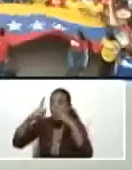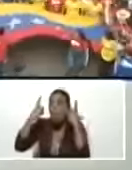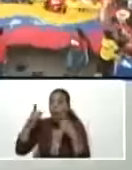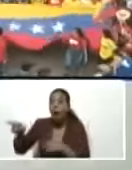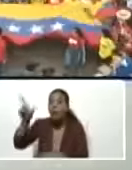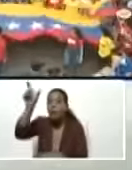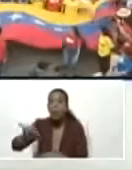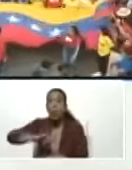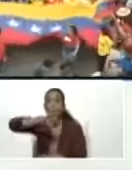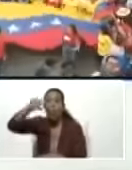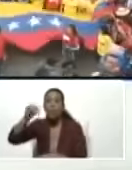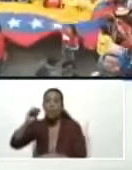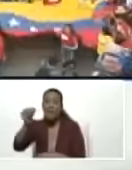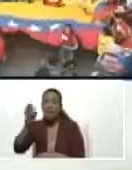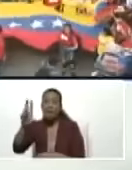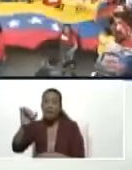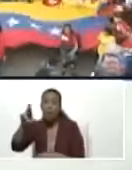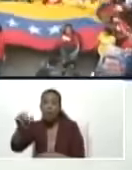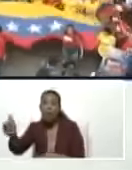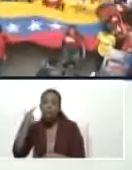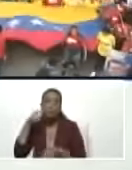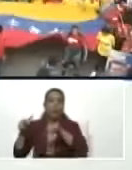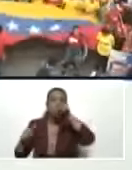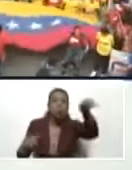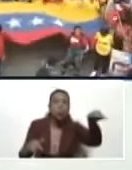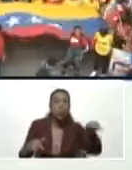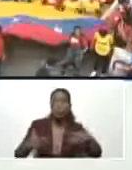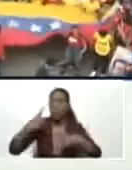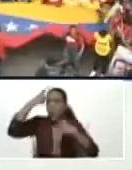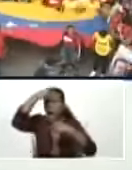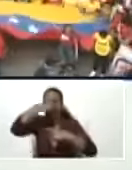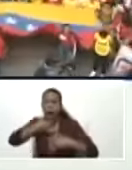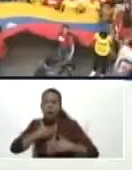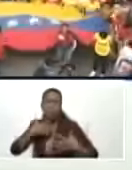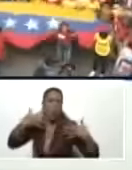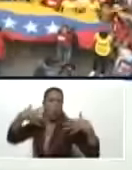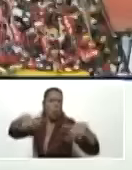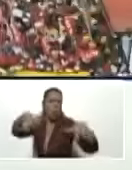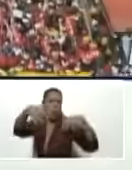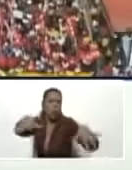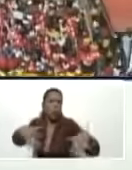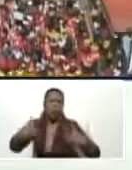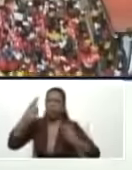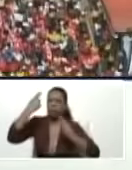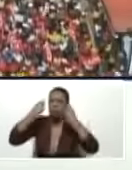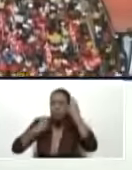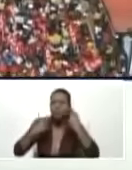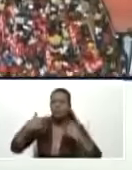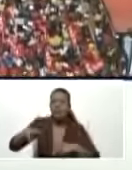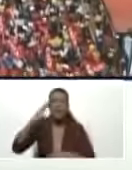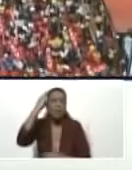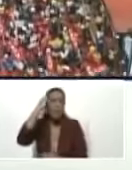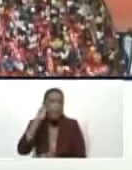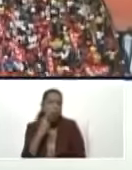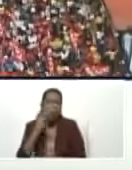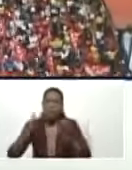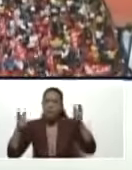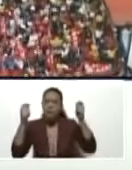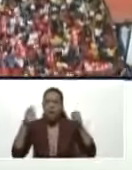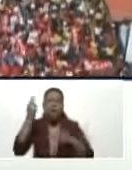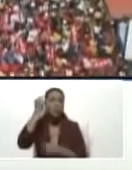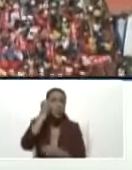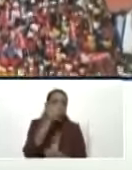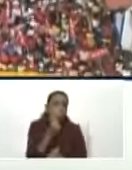estar Josefa Joaquina Sánchez allí y su rostro caminando con el pueblo. Y tiene que estar Bolívar,